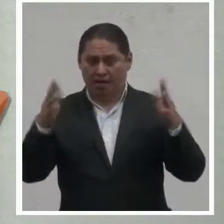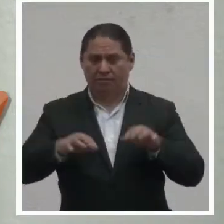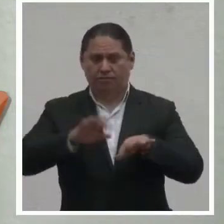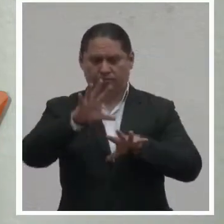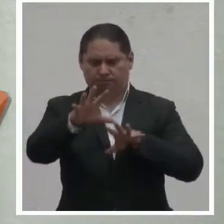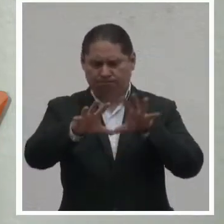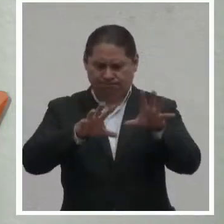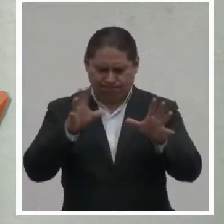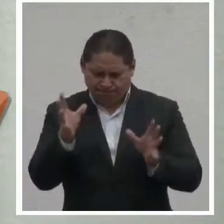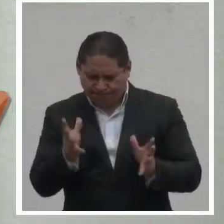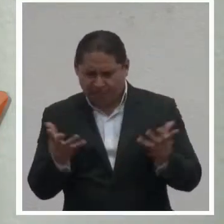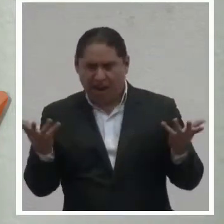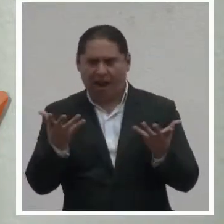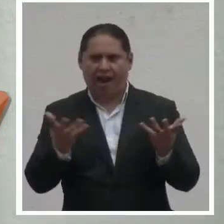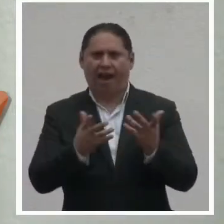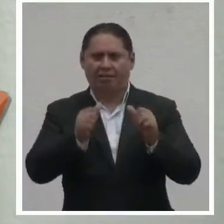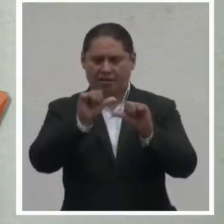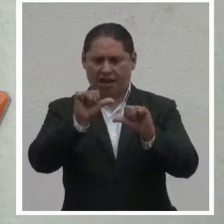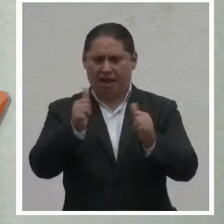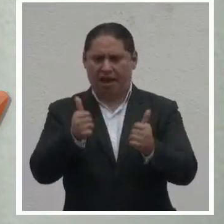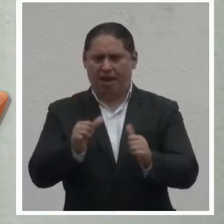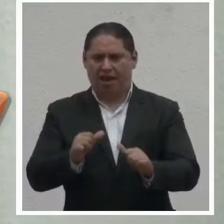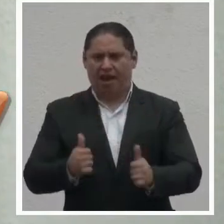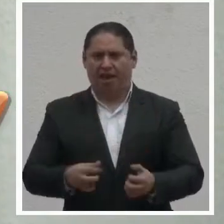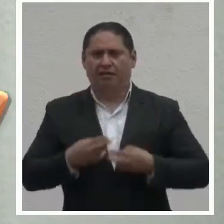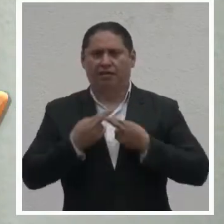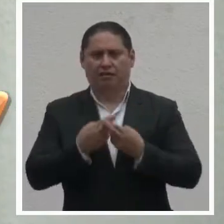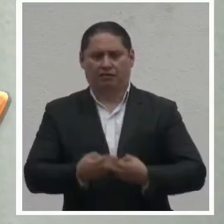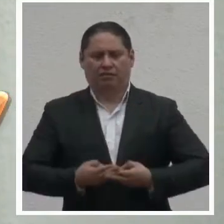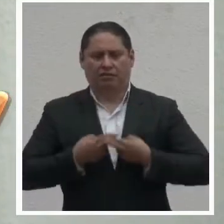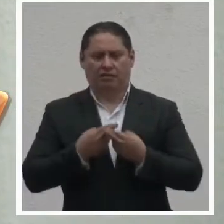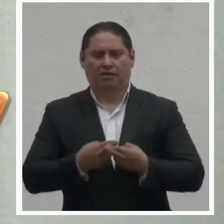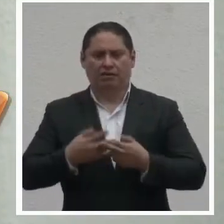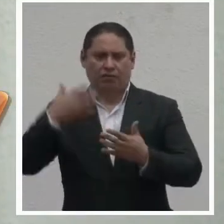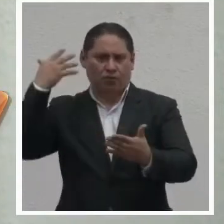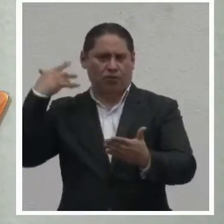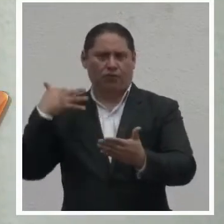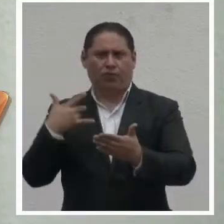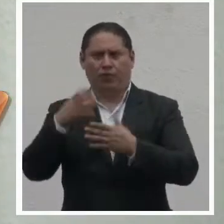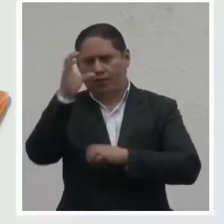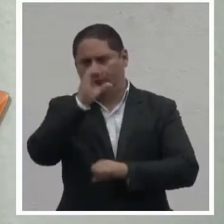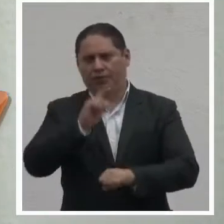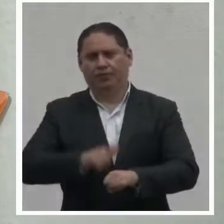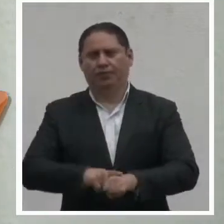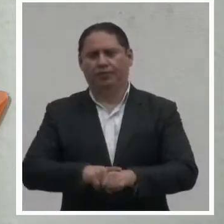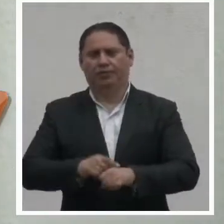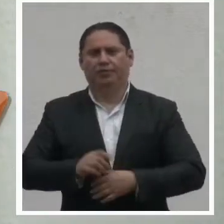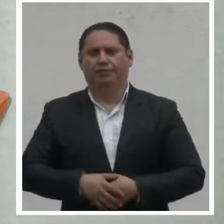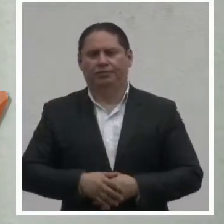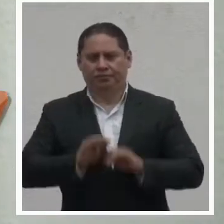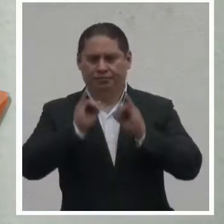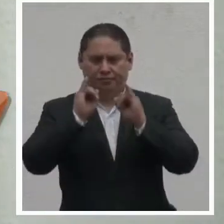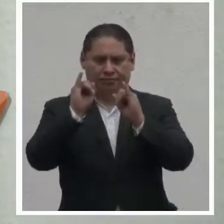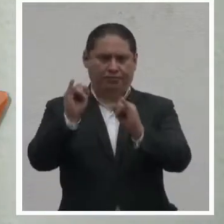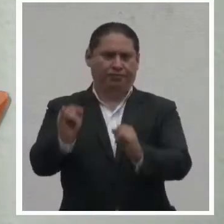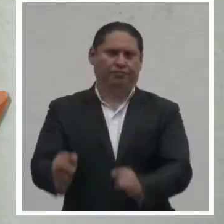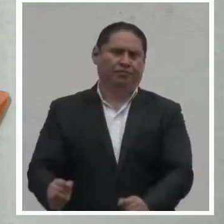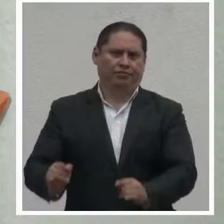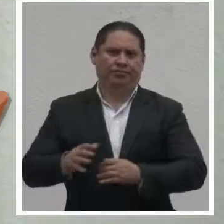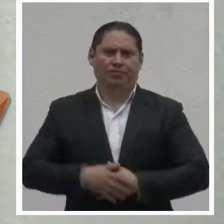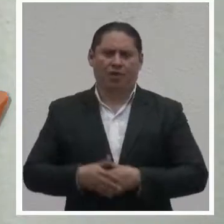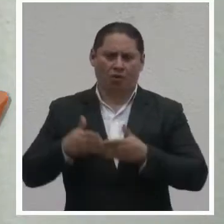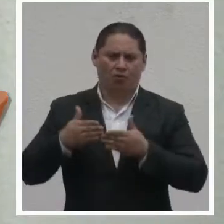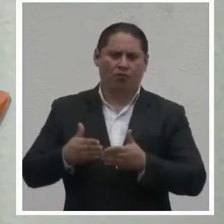plasma en sus creaciones nuestra riqueza milenaria cultural, la identidad del pescador que navega en